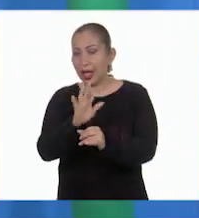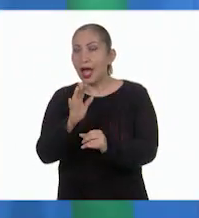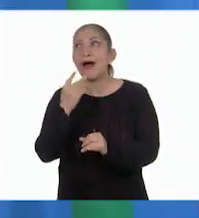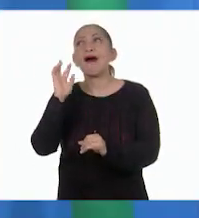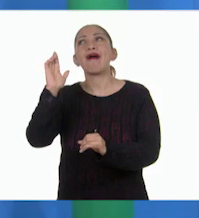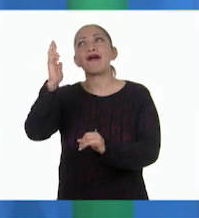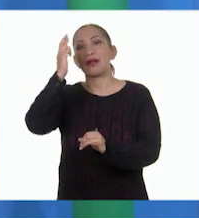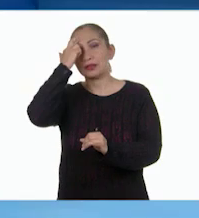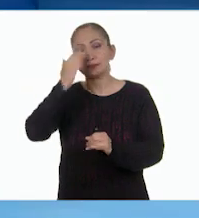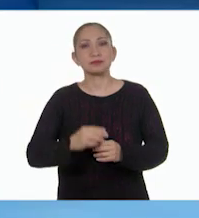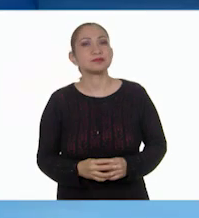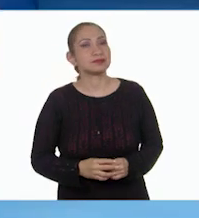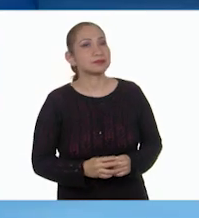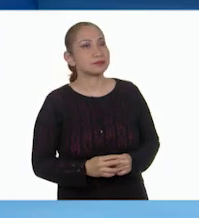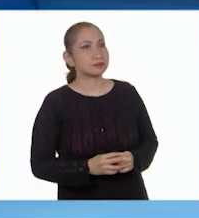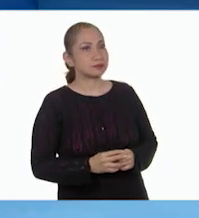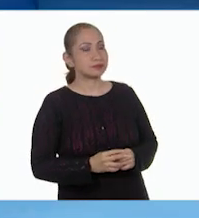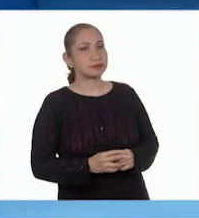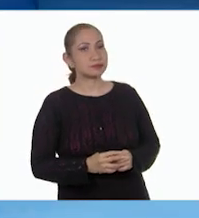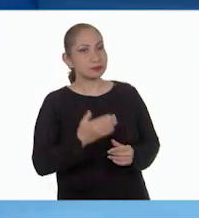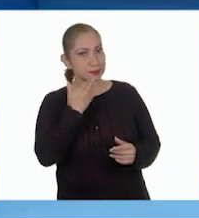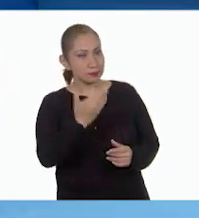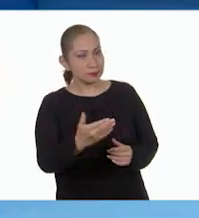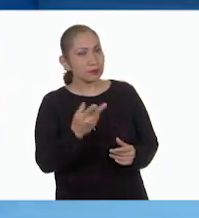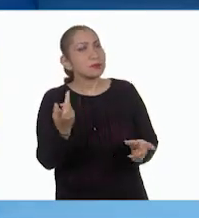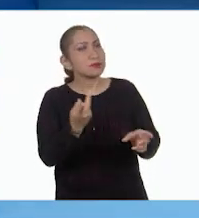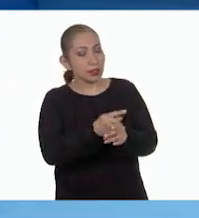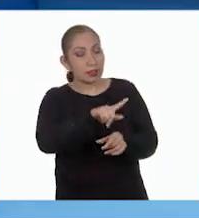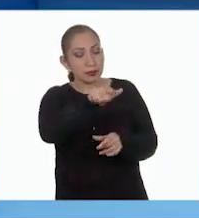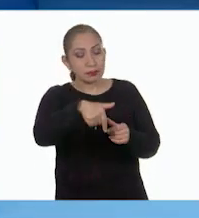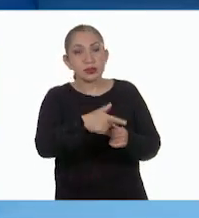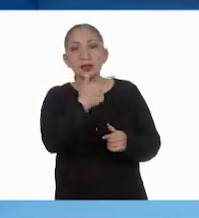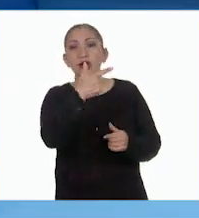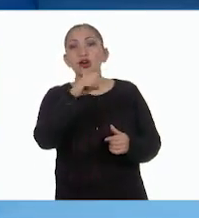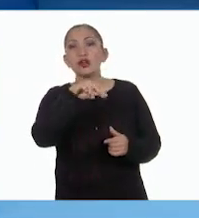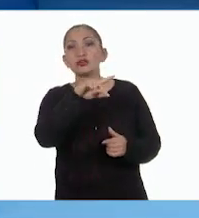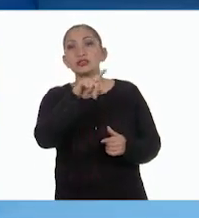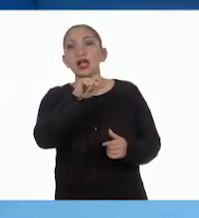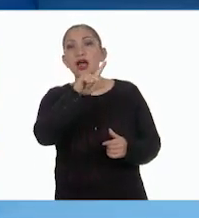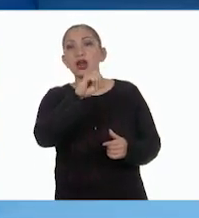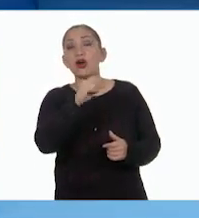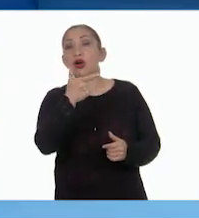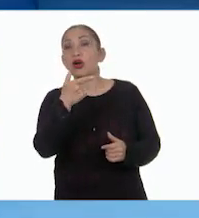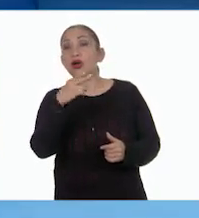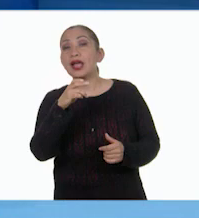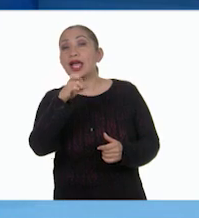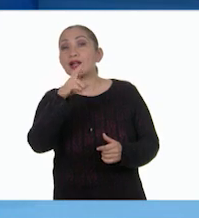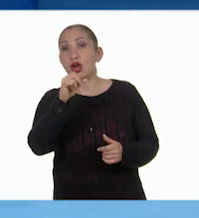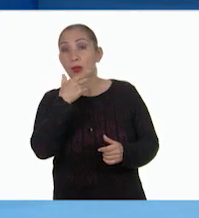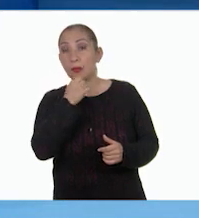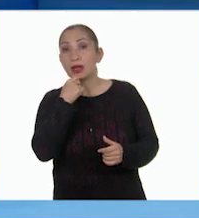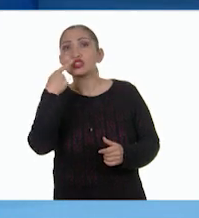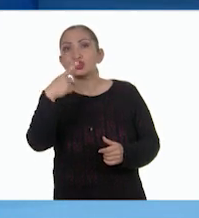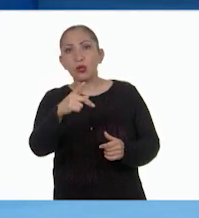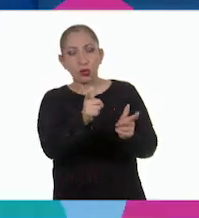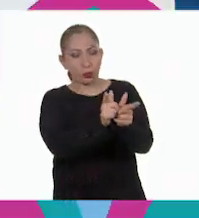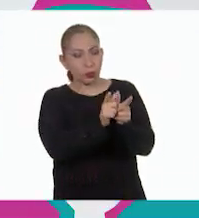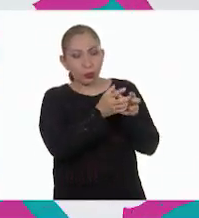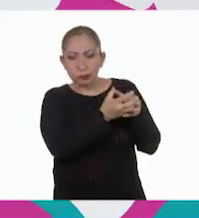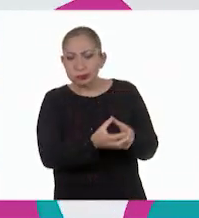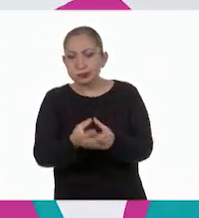apuntar. Ahora sí. Veamos qué fue lo que pasó con Gonzalo Guerrero y la expedición en la que iba. Muy